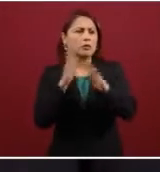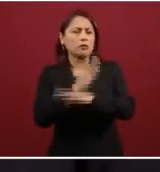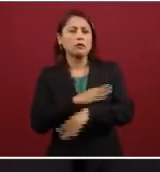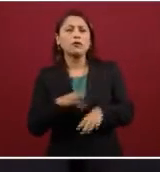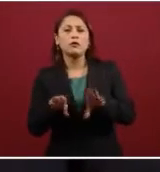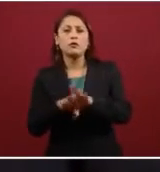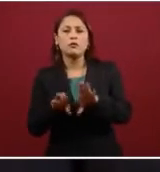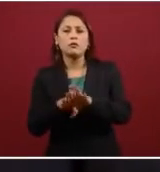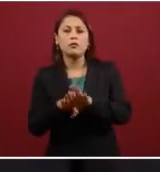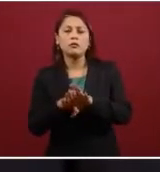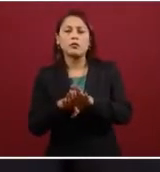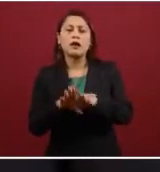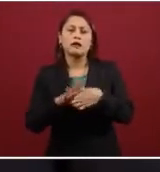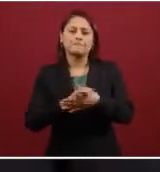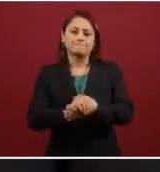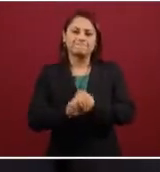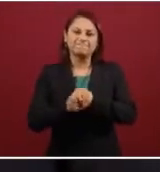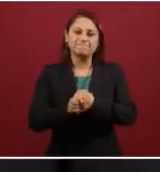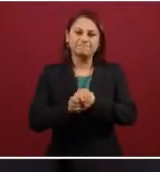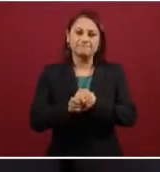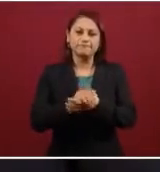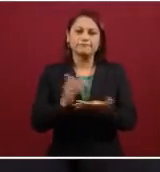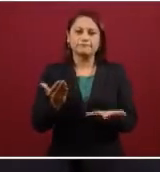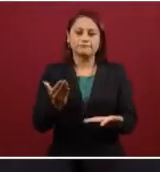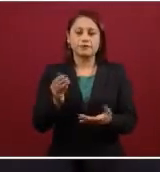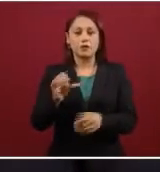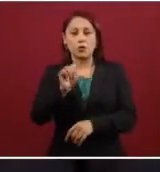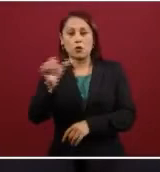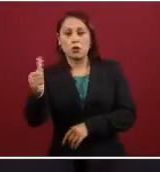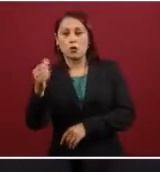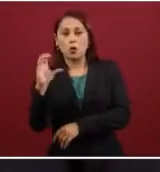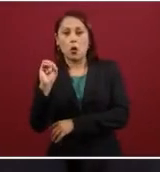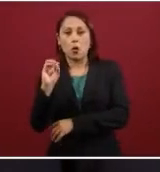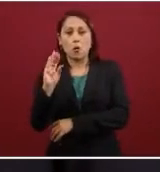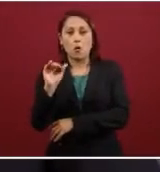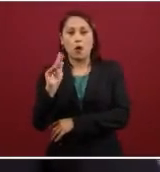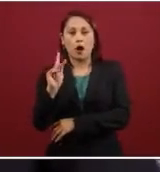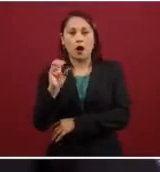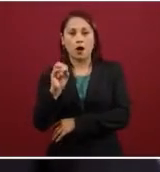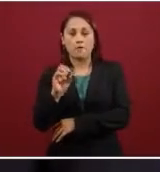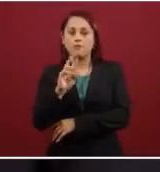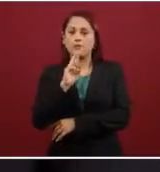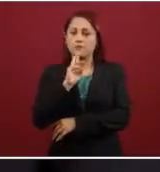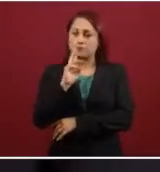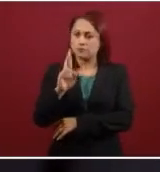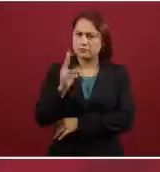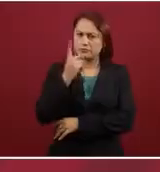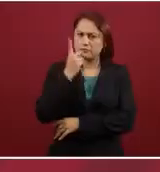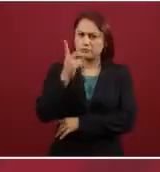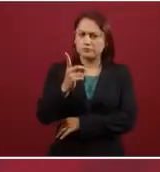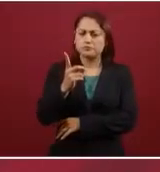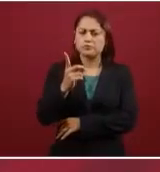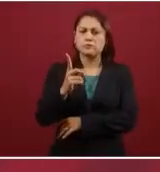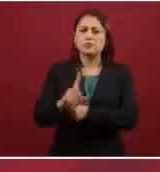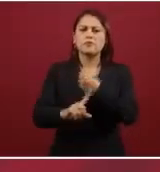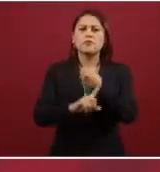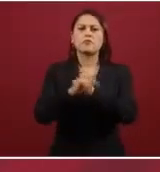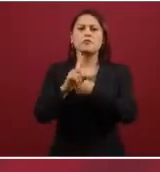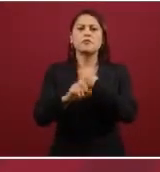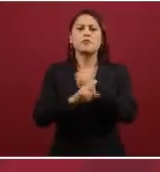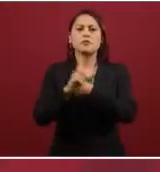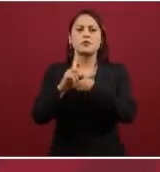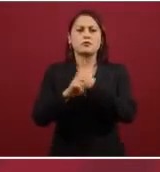y le contestaba Ocampo que los problemas se resolvían con apretones